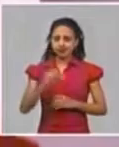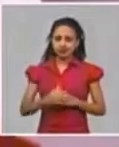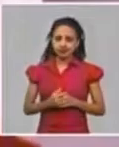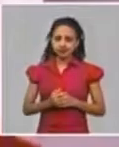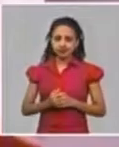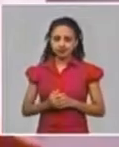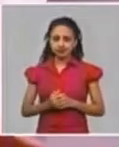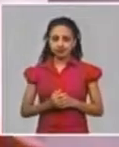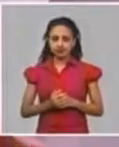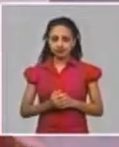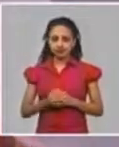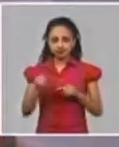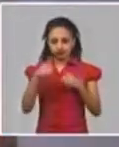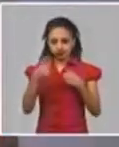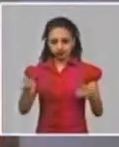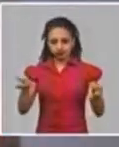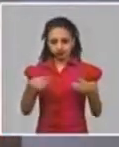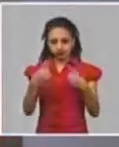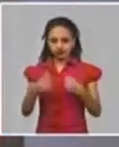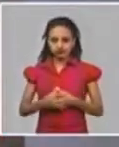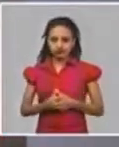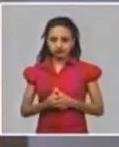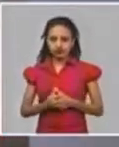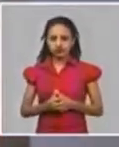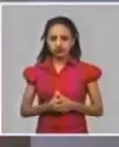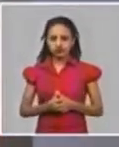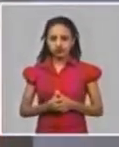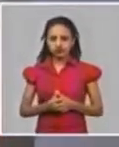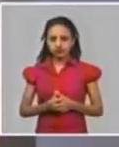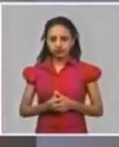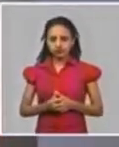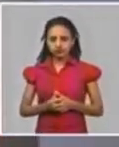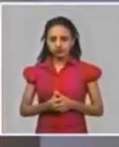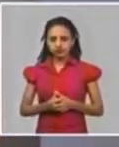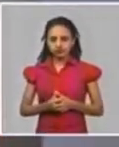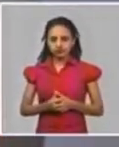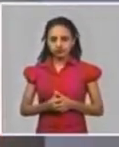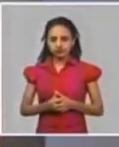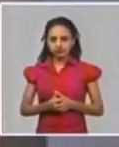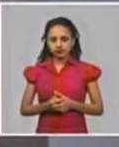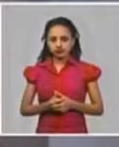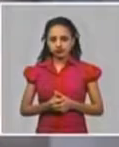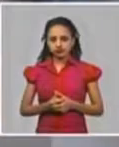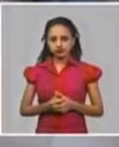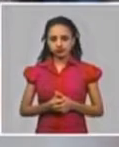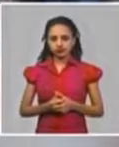gigantes convierte en la lengua natural.